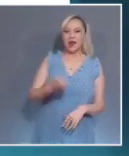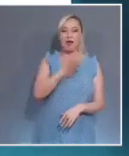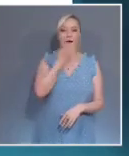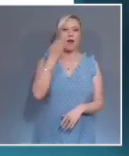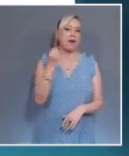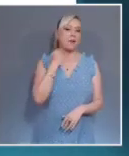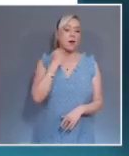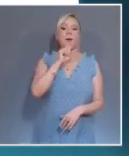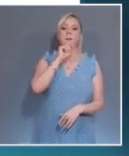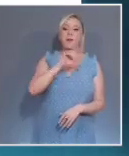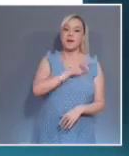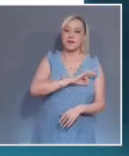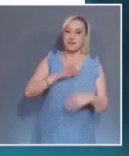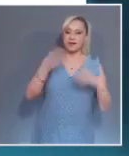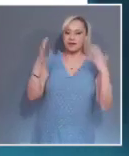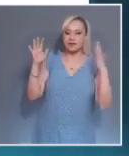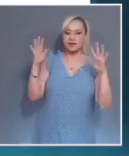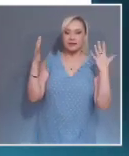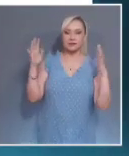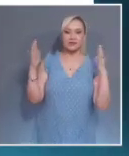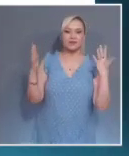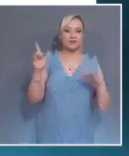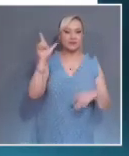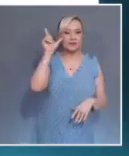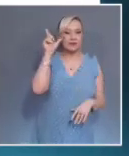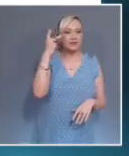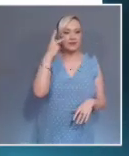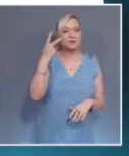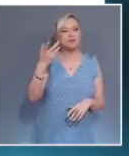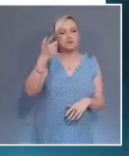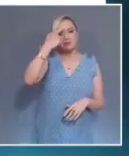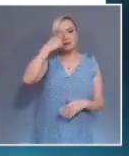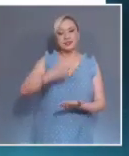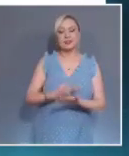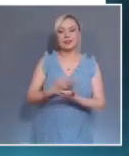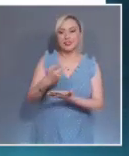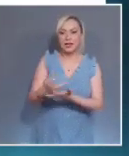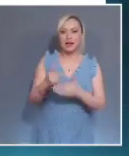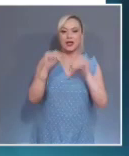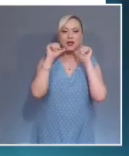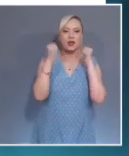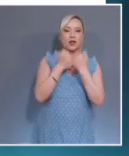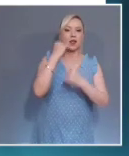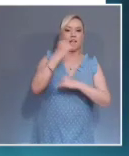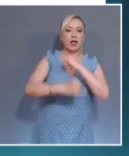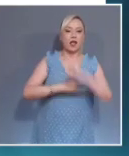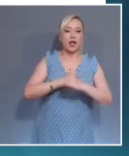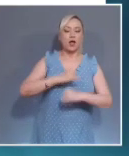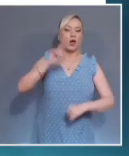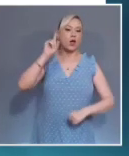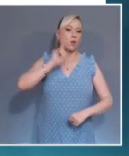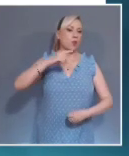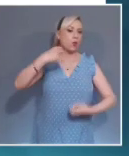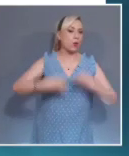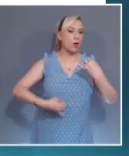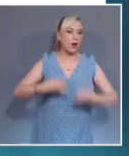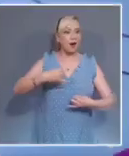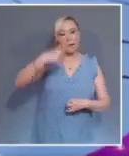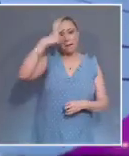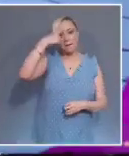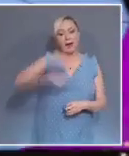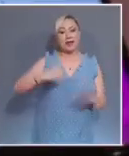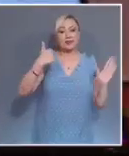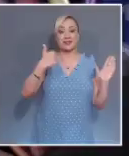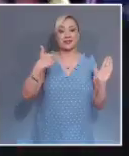Norma Lucía Piña por este reconocimiento que le otorgó la Asociación Internacional de Mujeres Juezas, que agrupa a más de